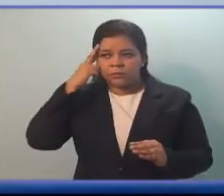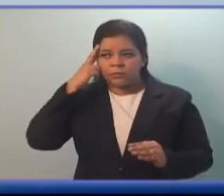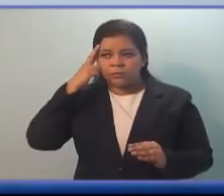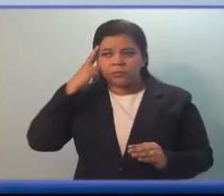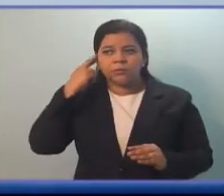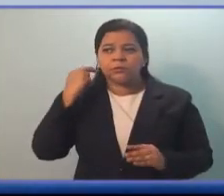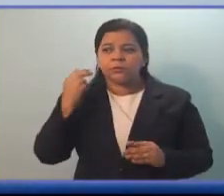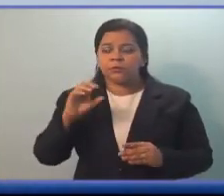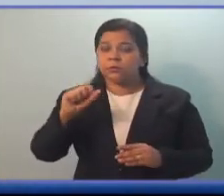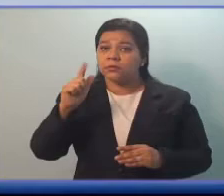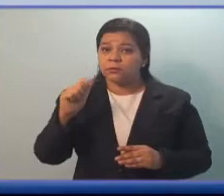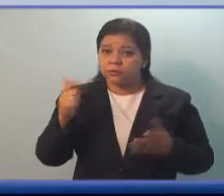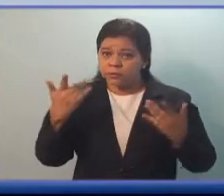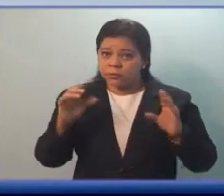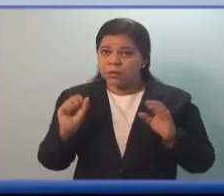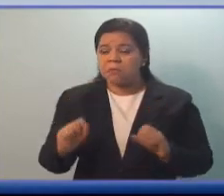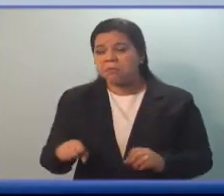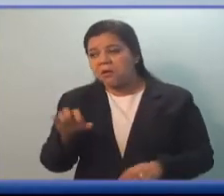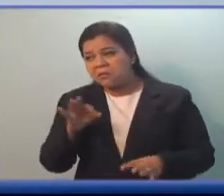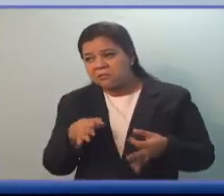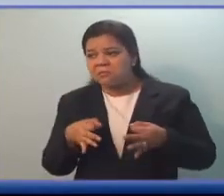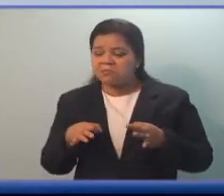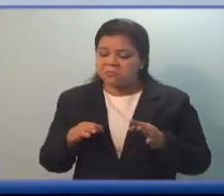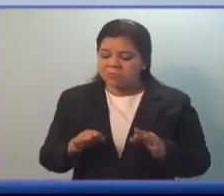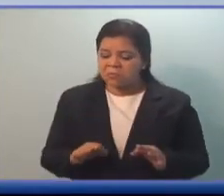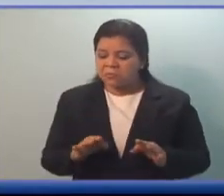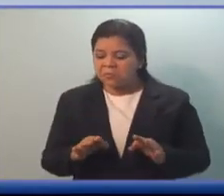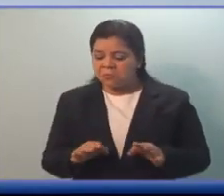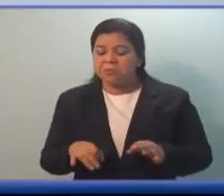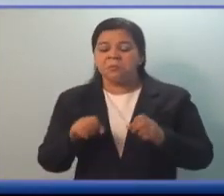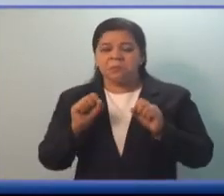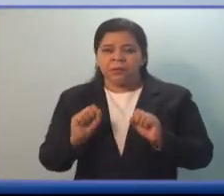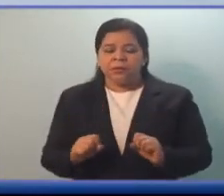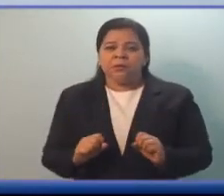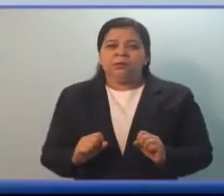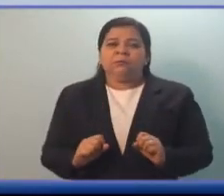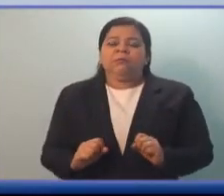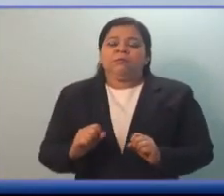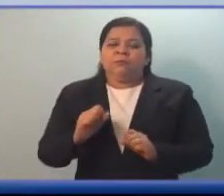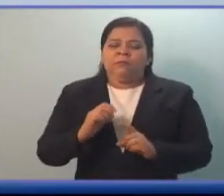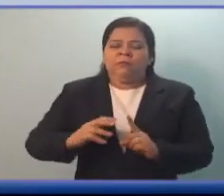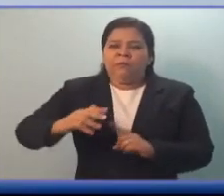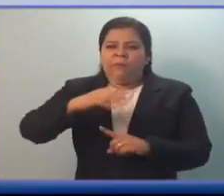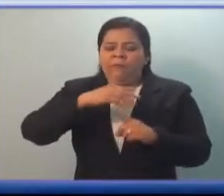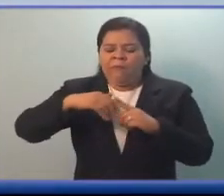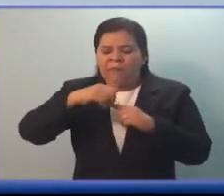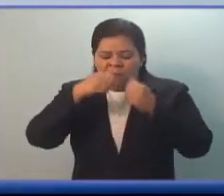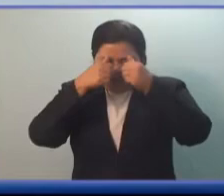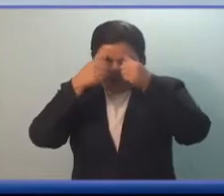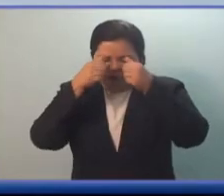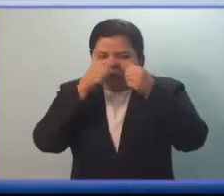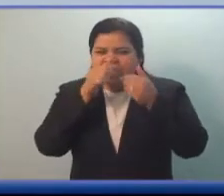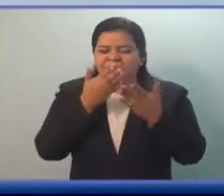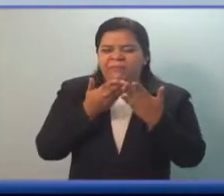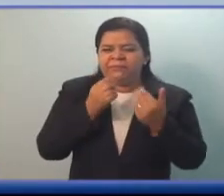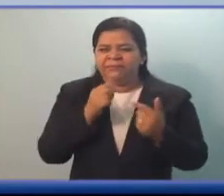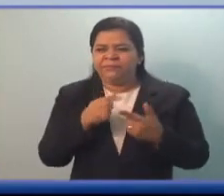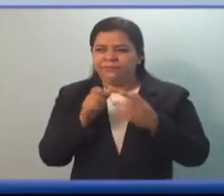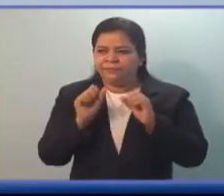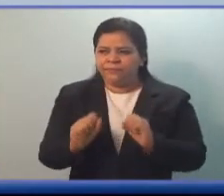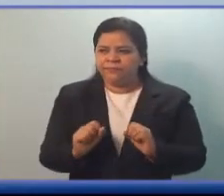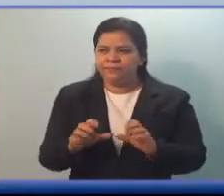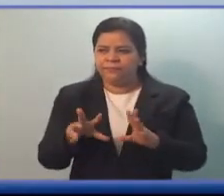la sala pudiera en algún momento poner, digamos, como en una situación que